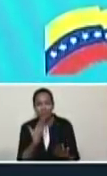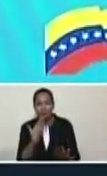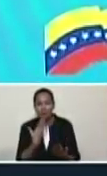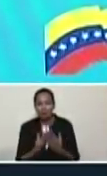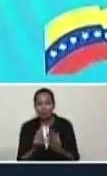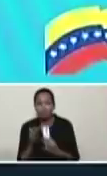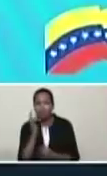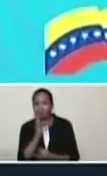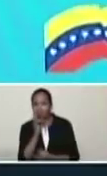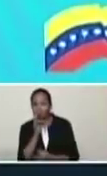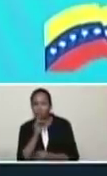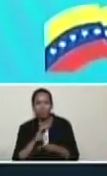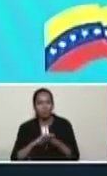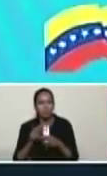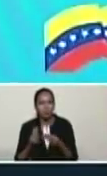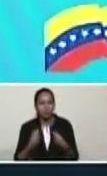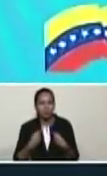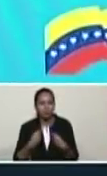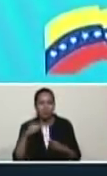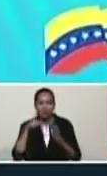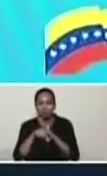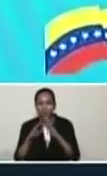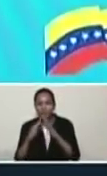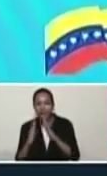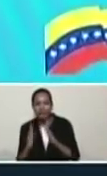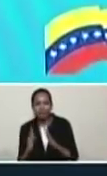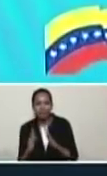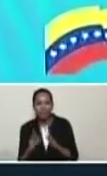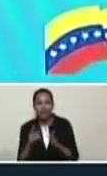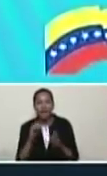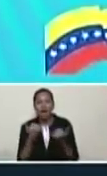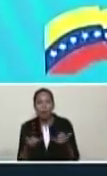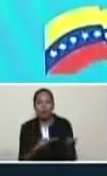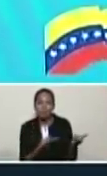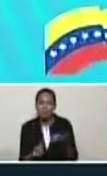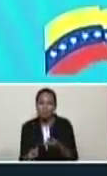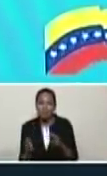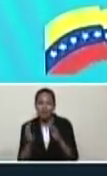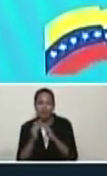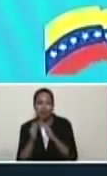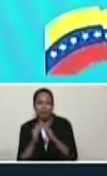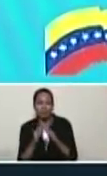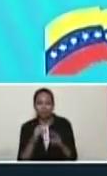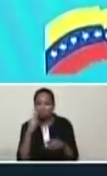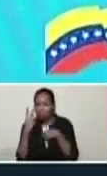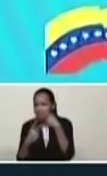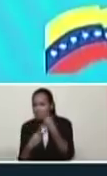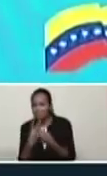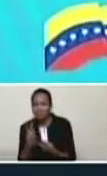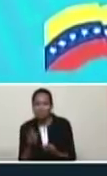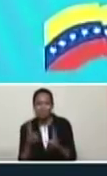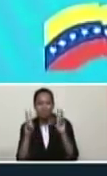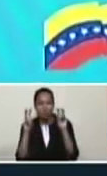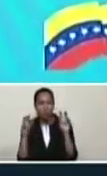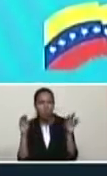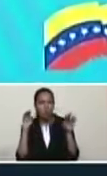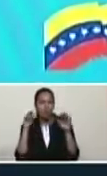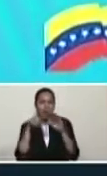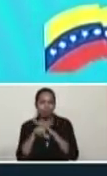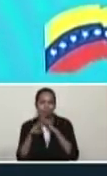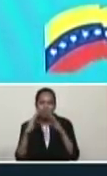suegra, feliz con la suegra, ahora va a invitar a la suegra para que lo visite en su nuevo